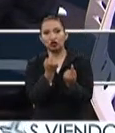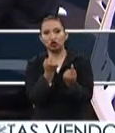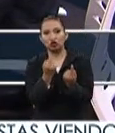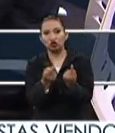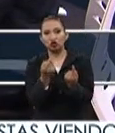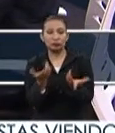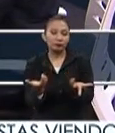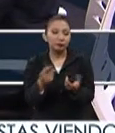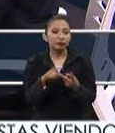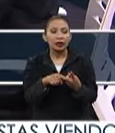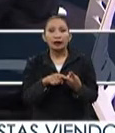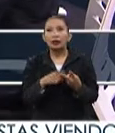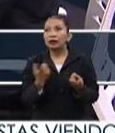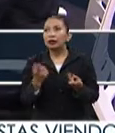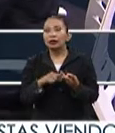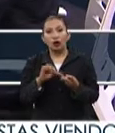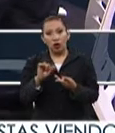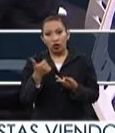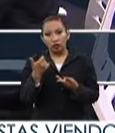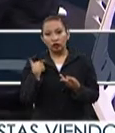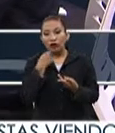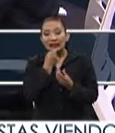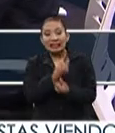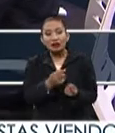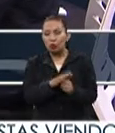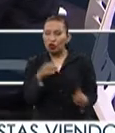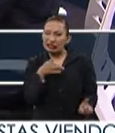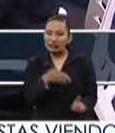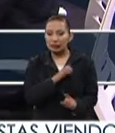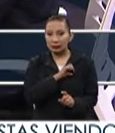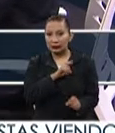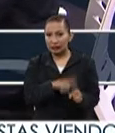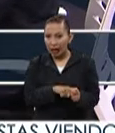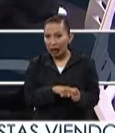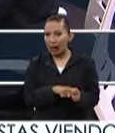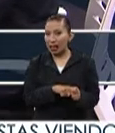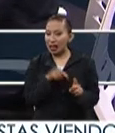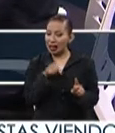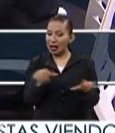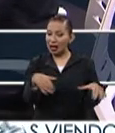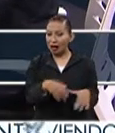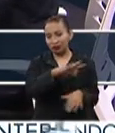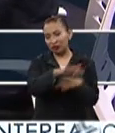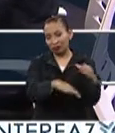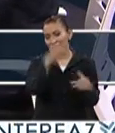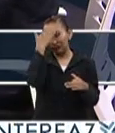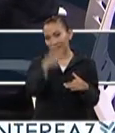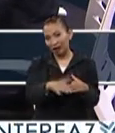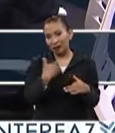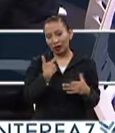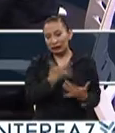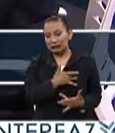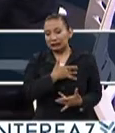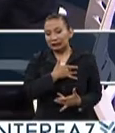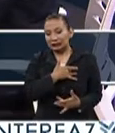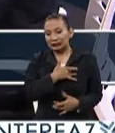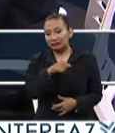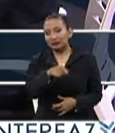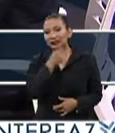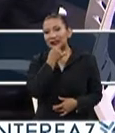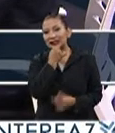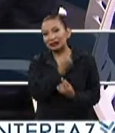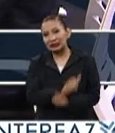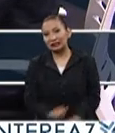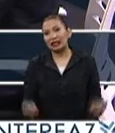pequeños, y me refiero a un tipo de niñez muy específica y que a todos, yo estoy seguro, nos duele mucho, que es